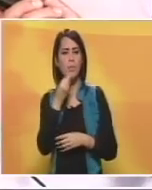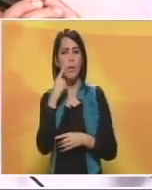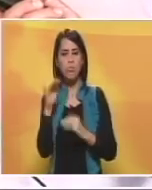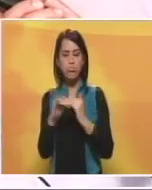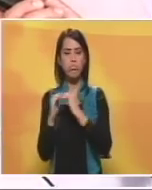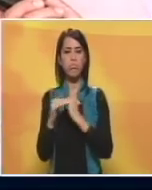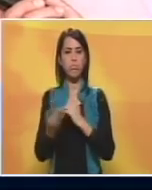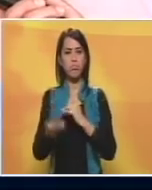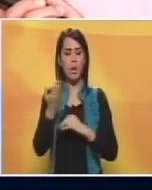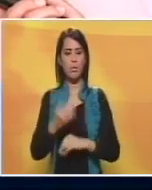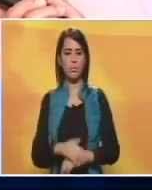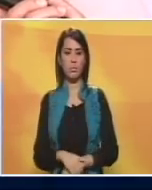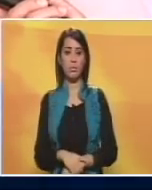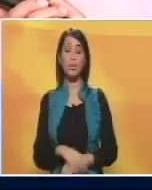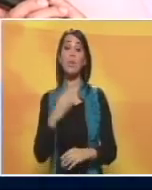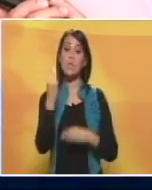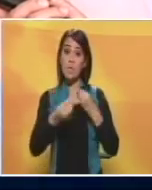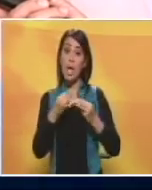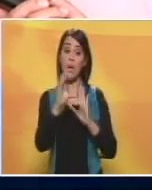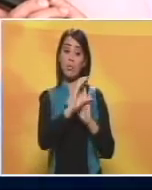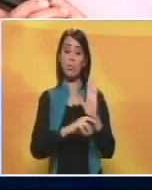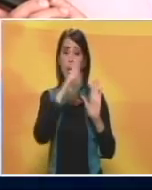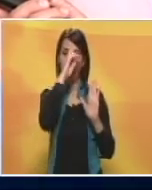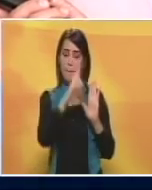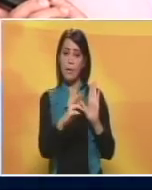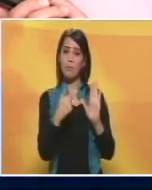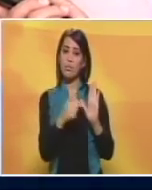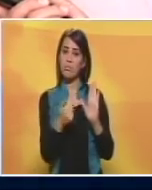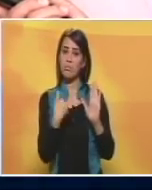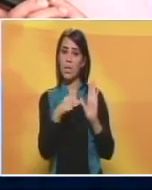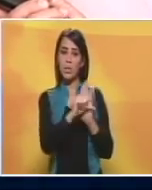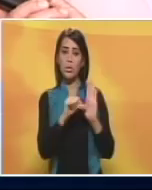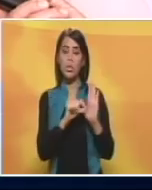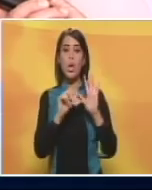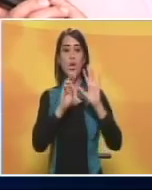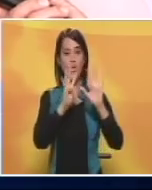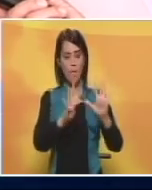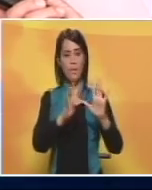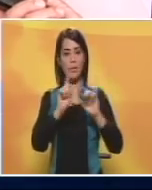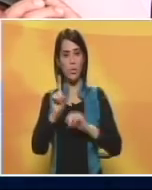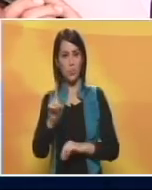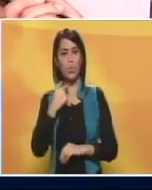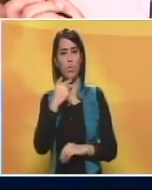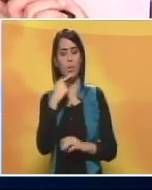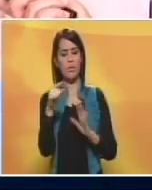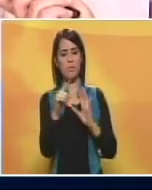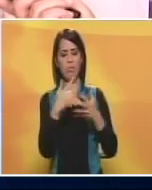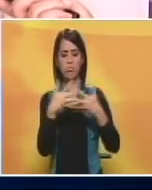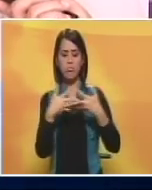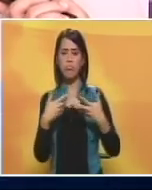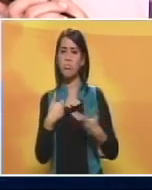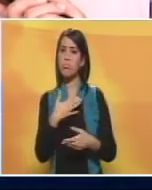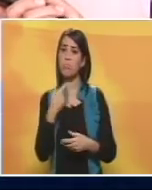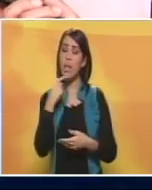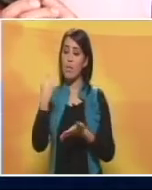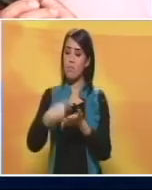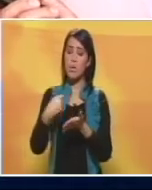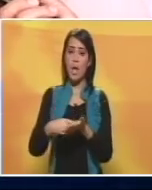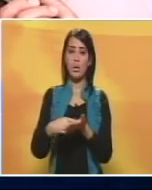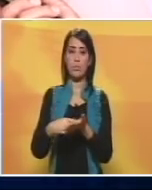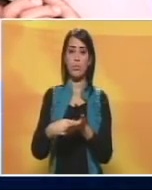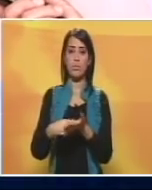estamos exigiendo es que se nos cumpla lo que dice la Constitución, es su artículo 91, donde nos dice que tiene que darnos un